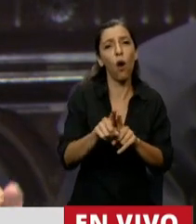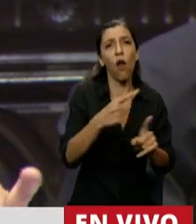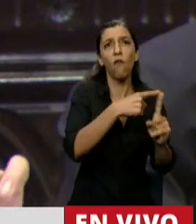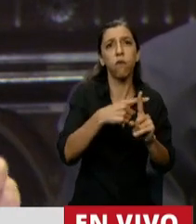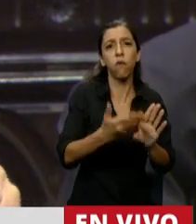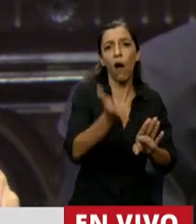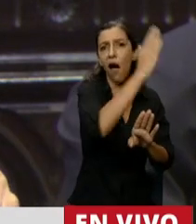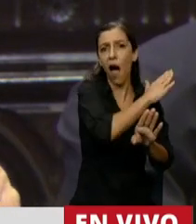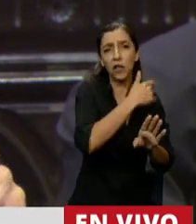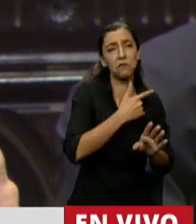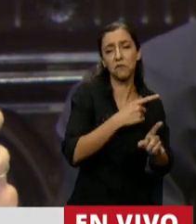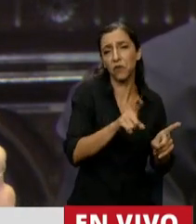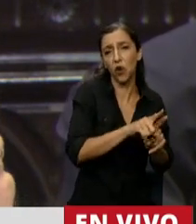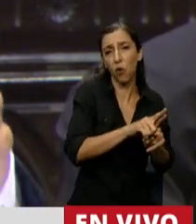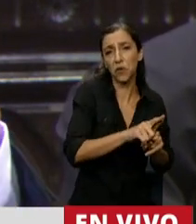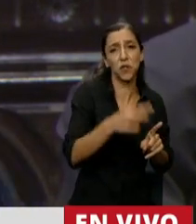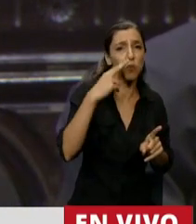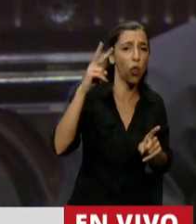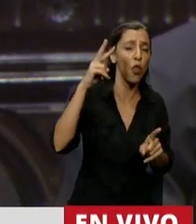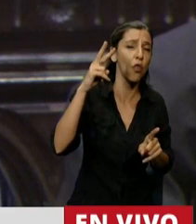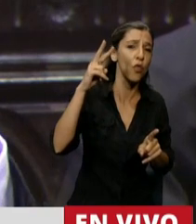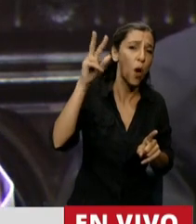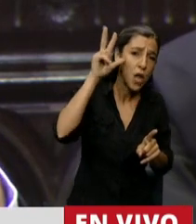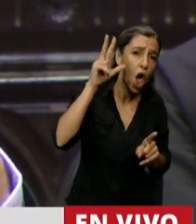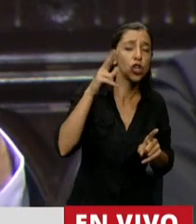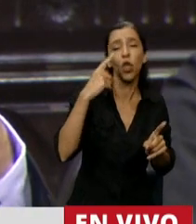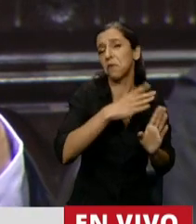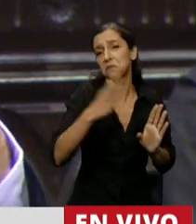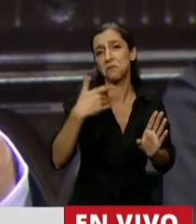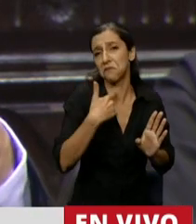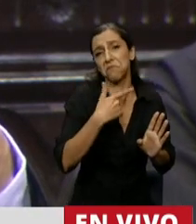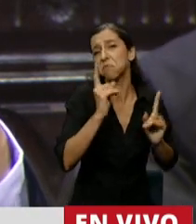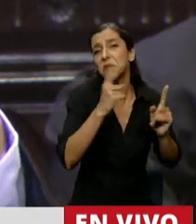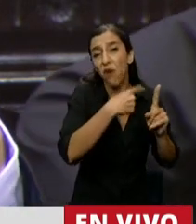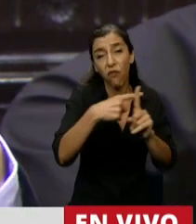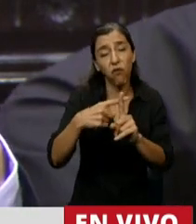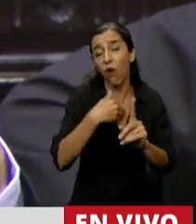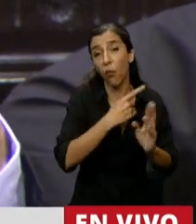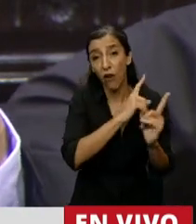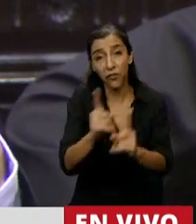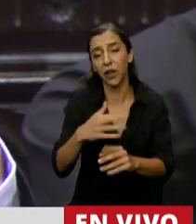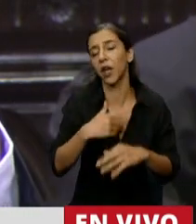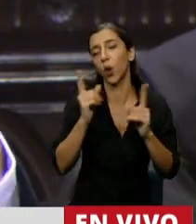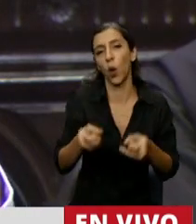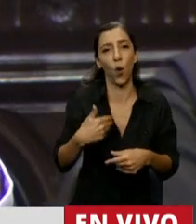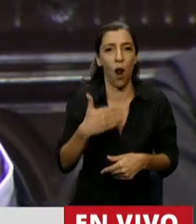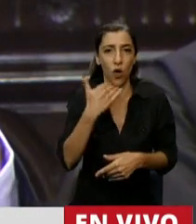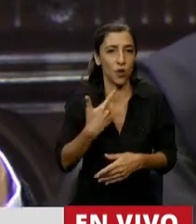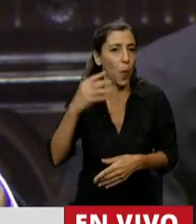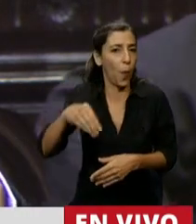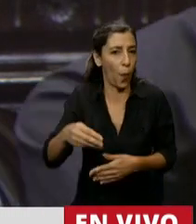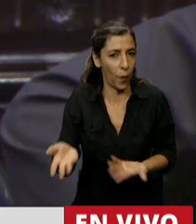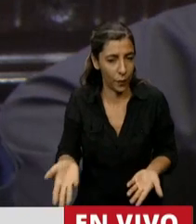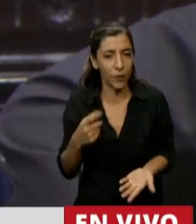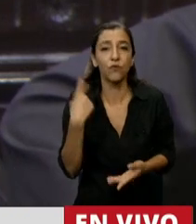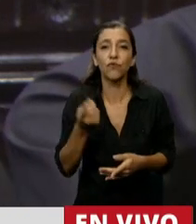y el 2017. O sea, que estamos con una fórmula como la que estamos aprobando hoy, mejorada, exitosa,